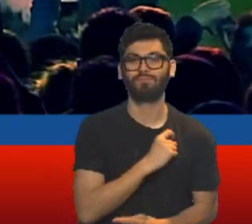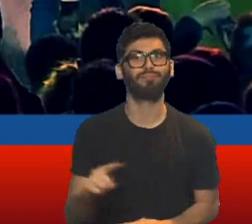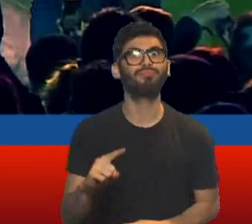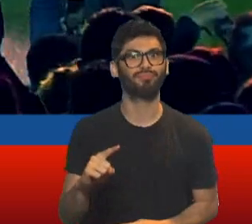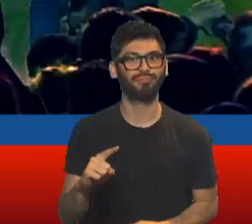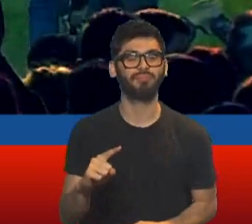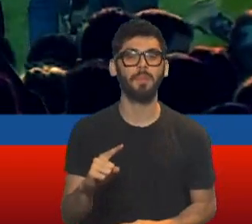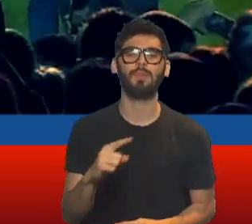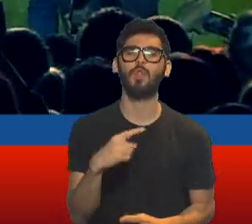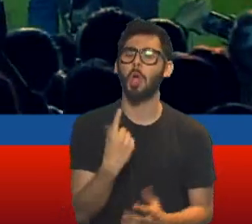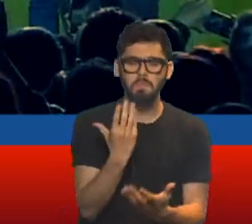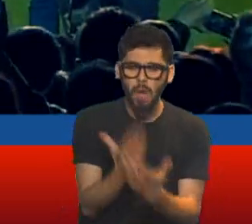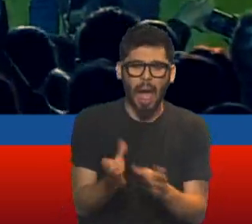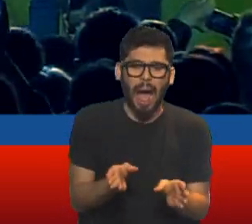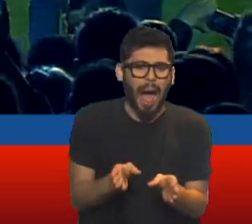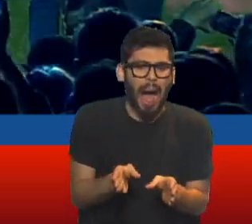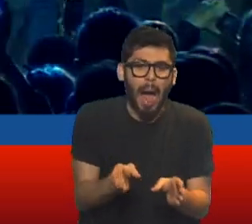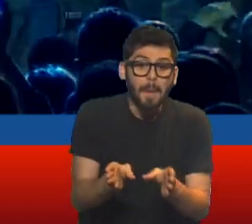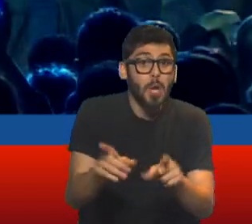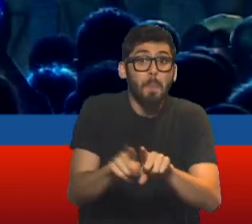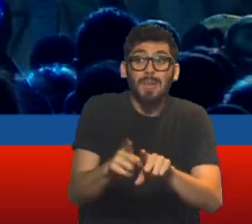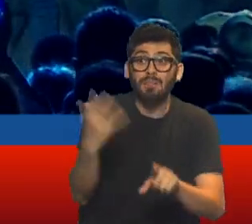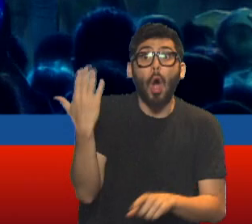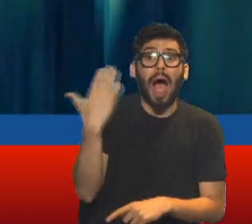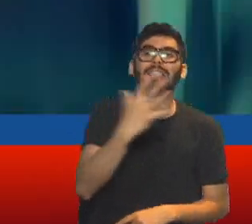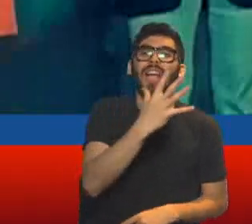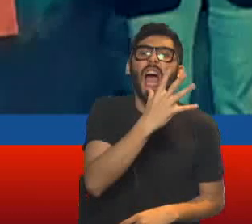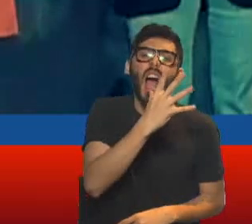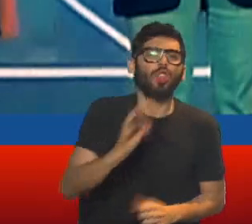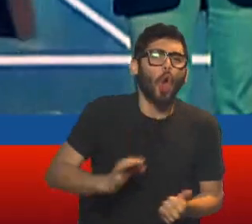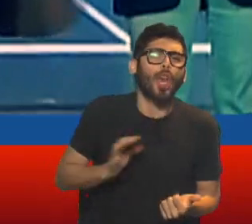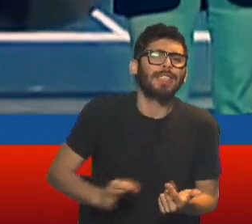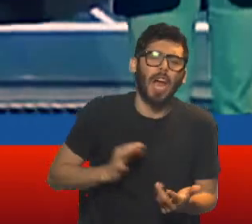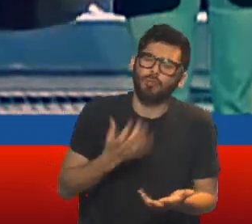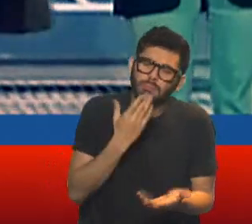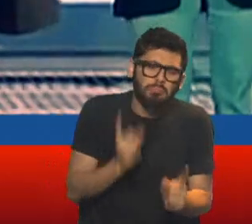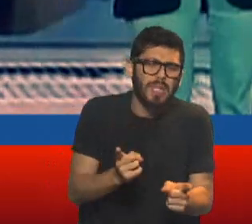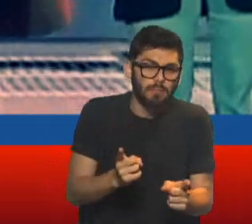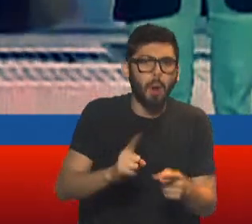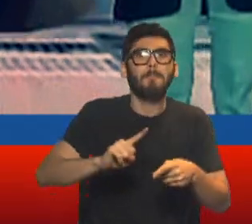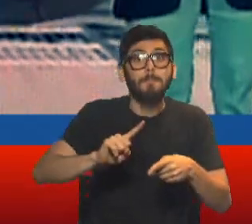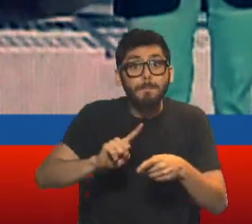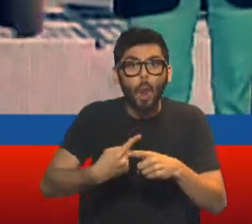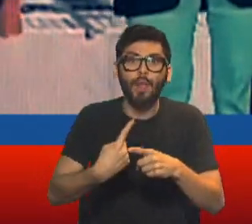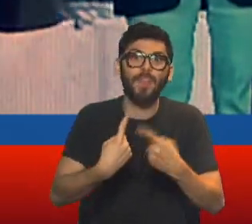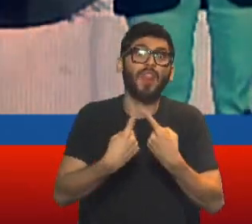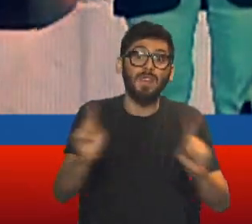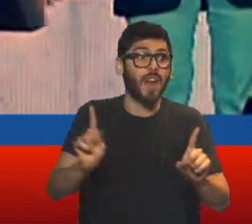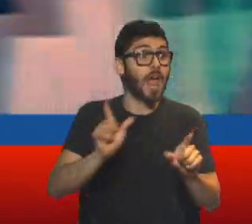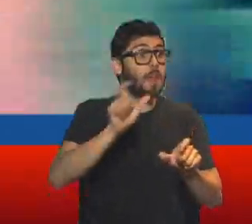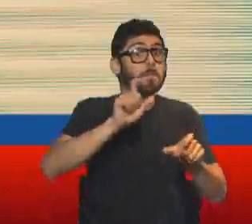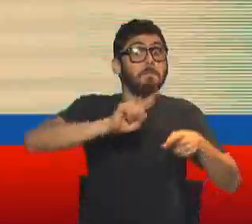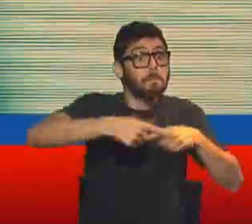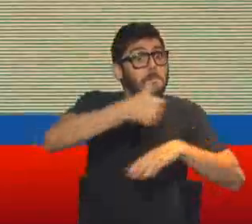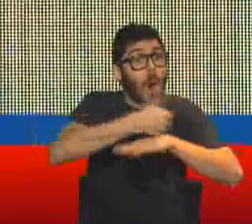que proponemos es el mismo que proponemos hace 14 años. Políticas diferentes, con políticos